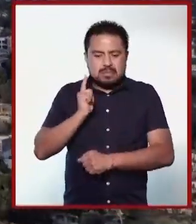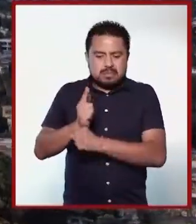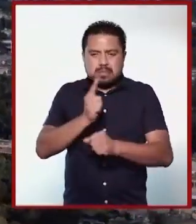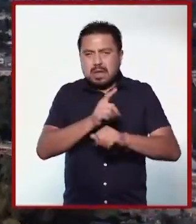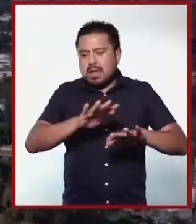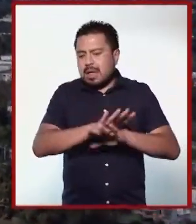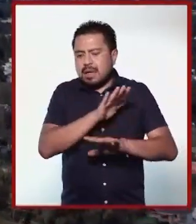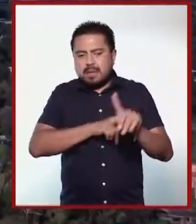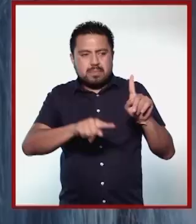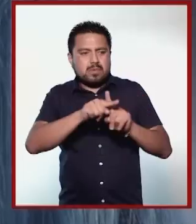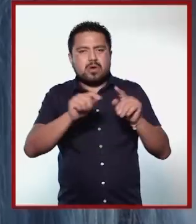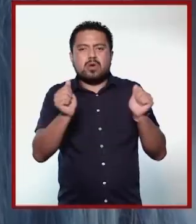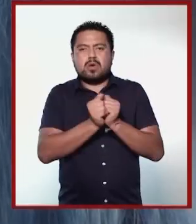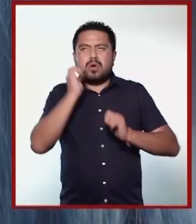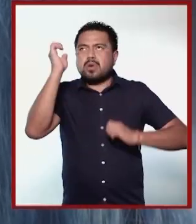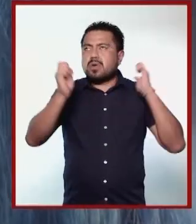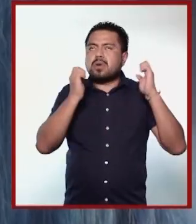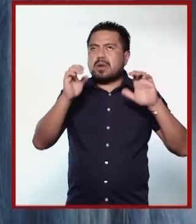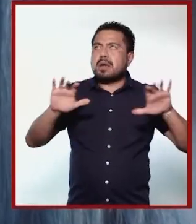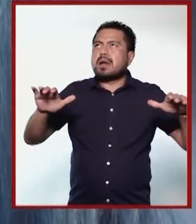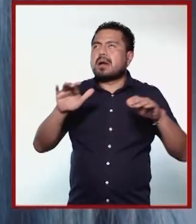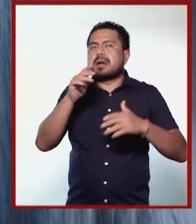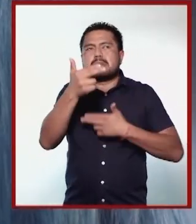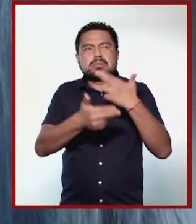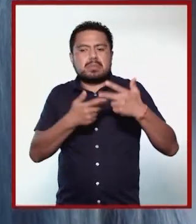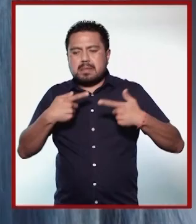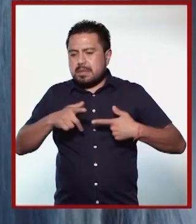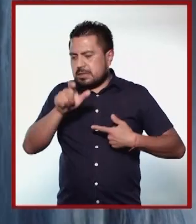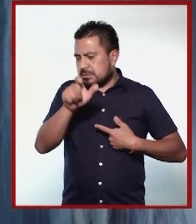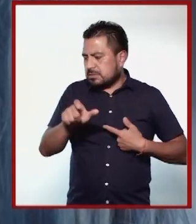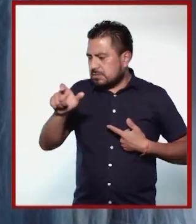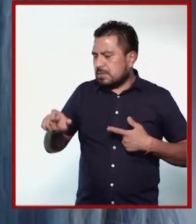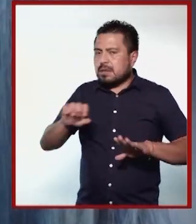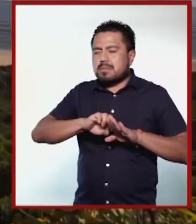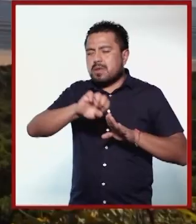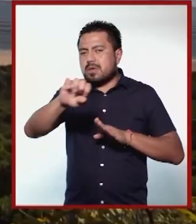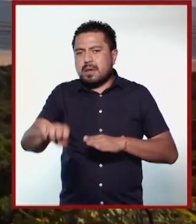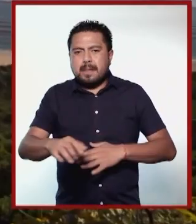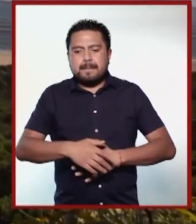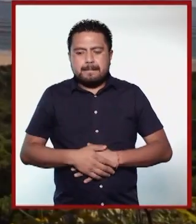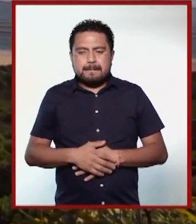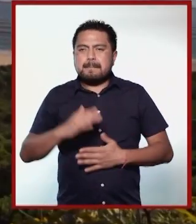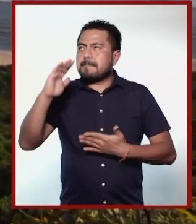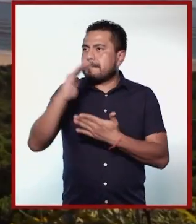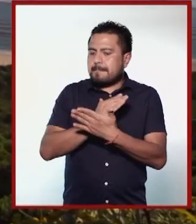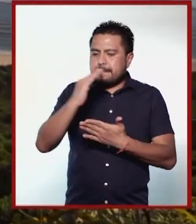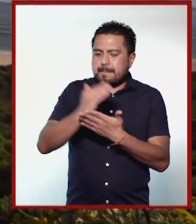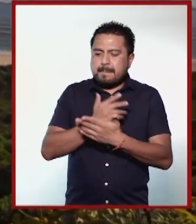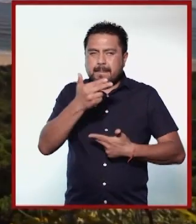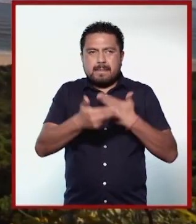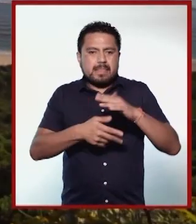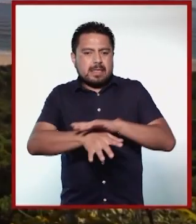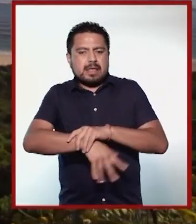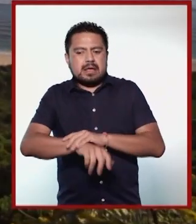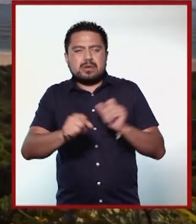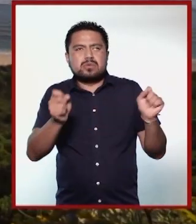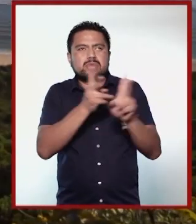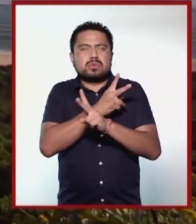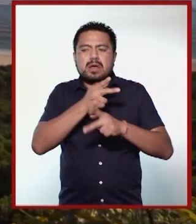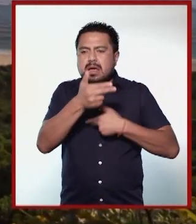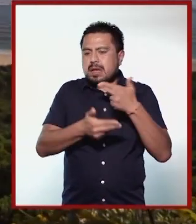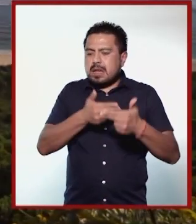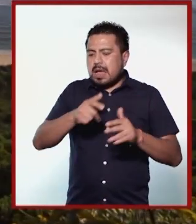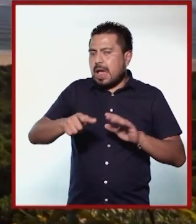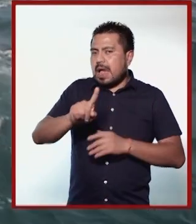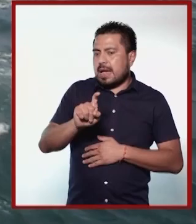cambios positivos en el ambiente y en el comportamiento de las personas. Por ejemplo, la disminución de la contaminación del aire y el agua que